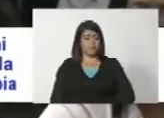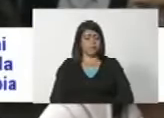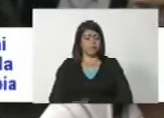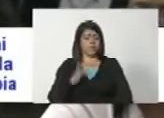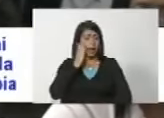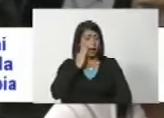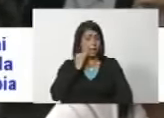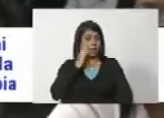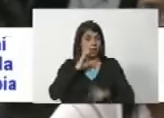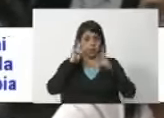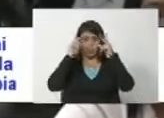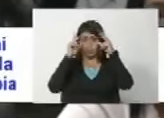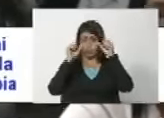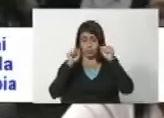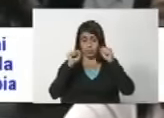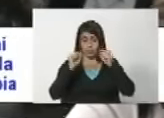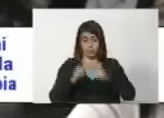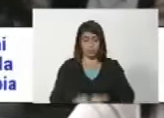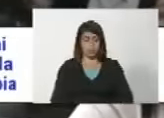experiencia profesional,